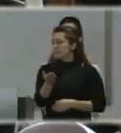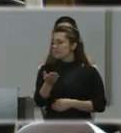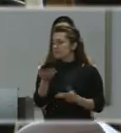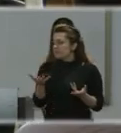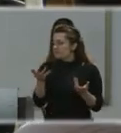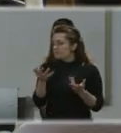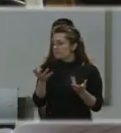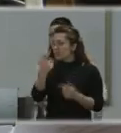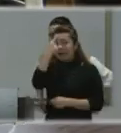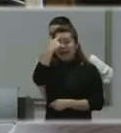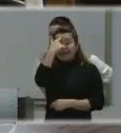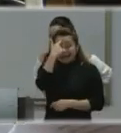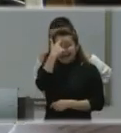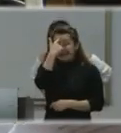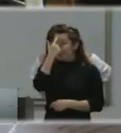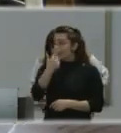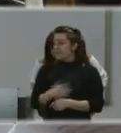se cree que